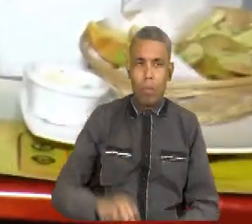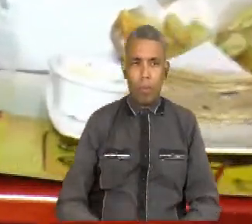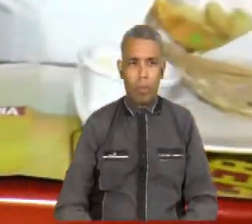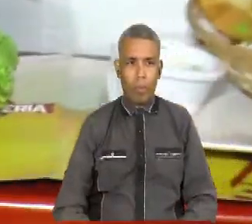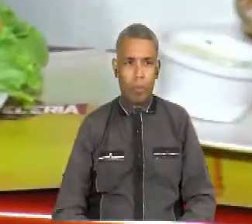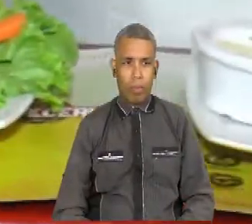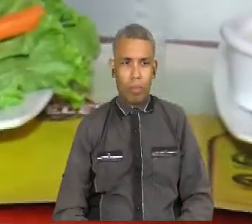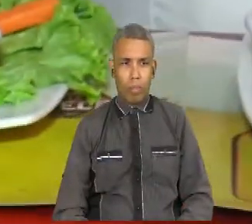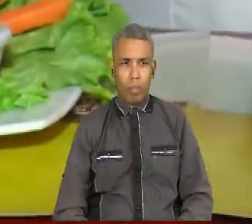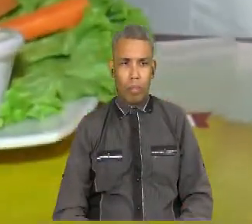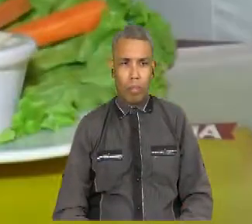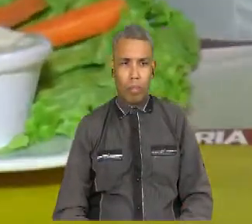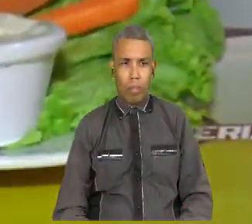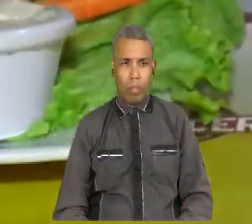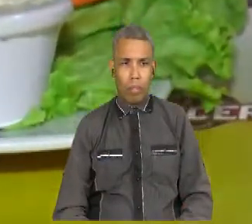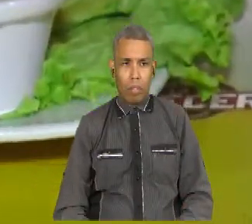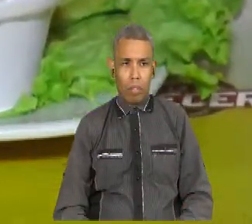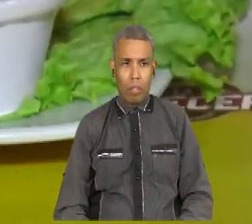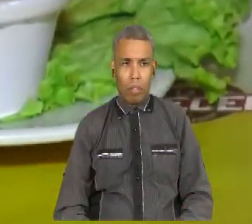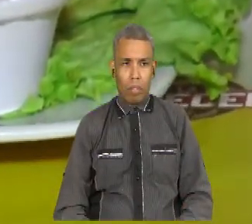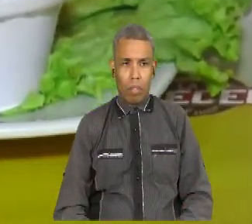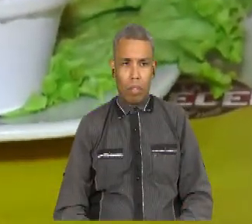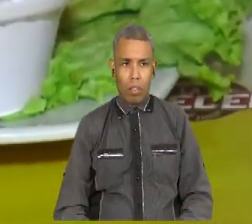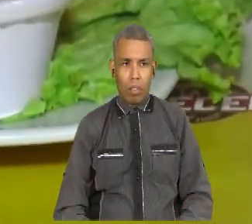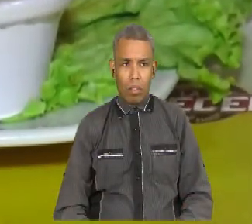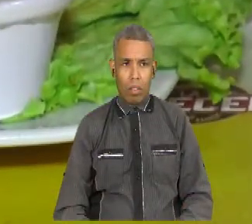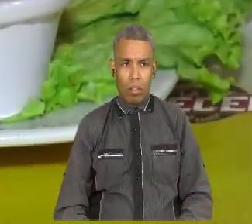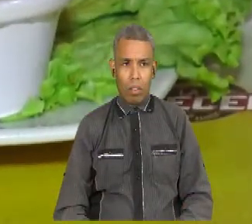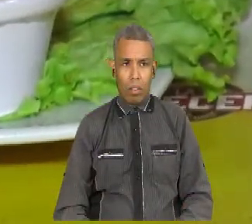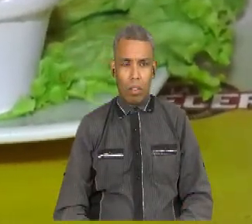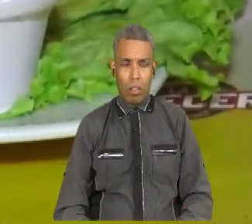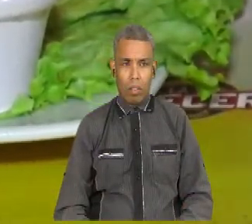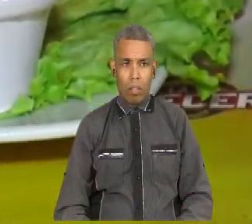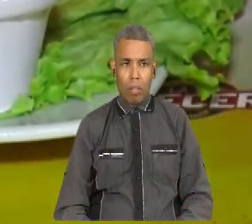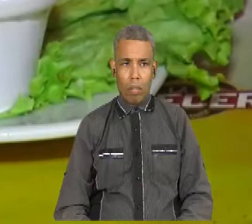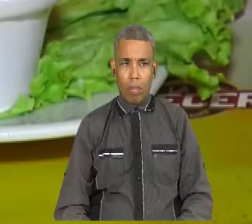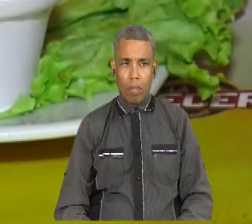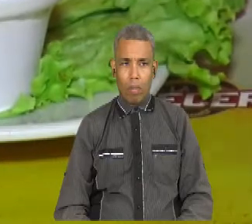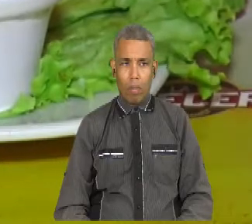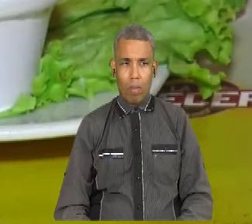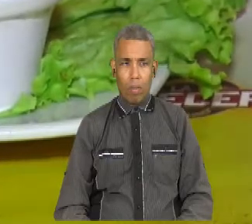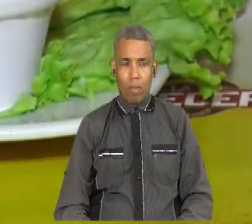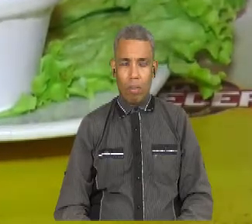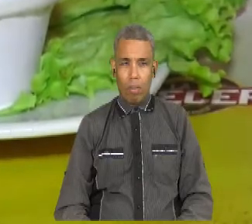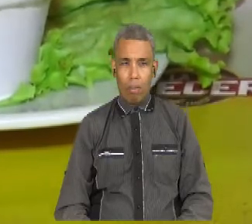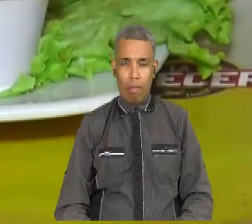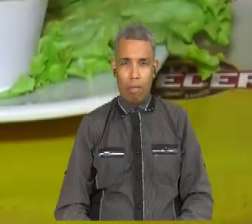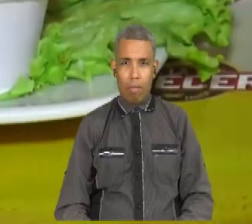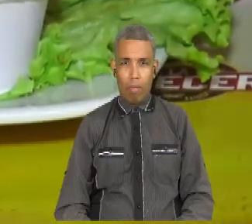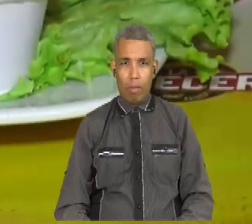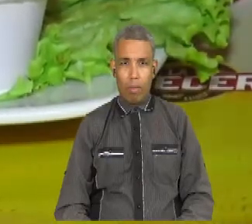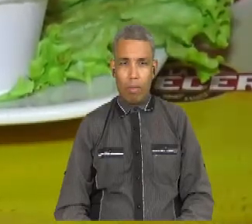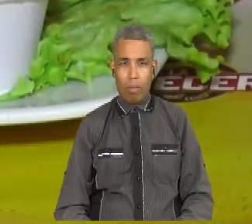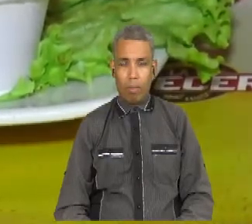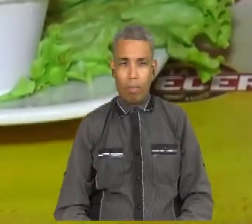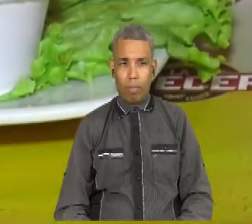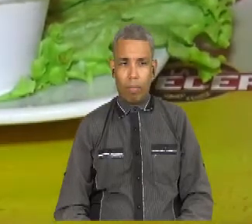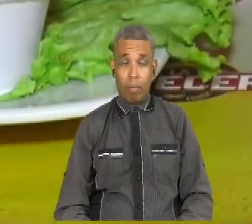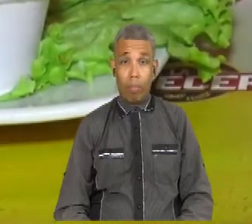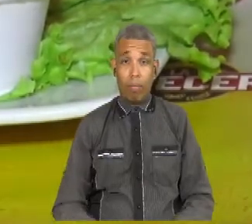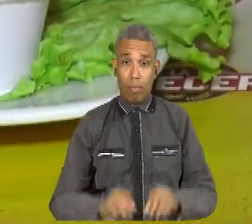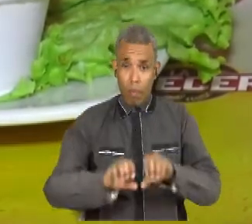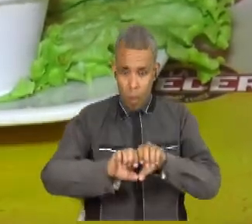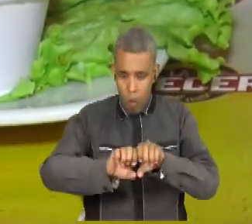Entonces está nuestra salsa caramelizada. Caramelo. Bueno, entonces aquí está el caramelo de los choricitos cerveceros. Son